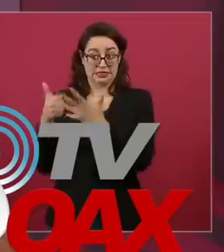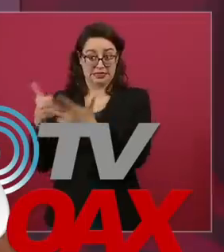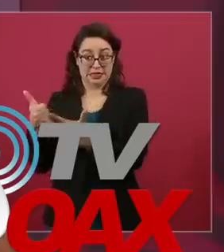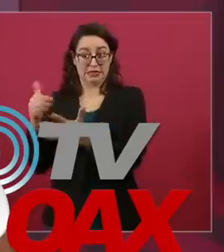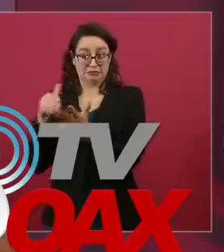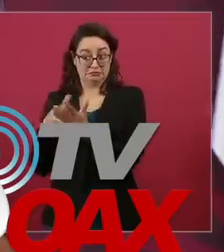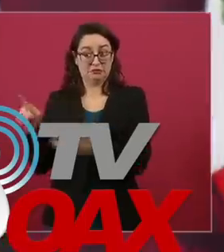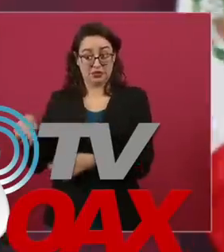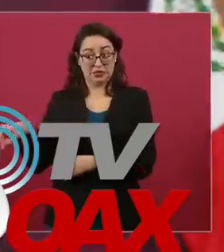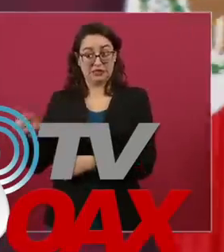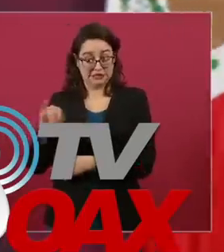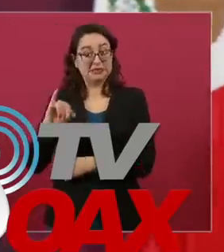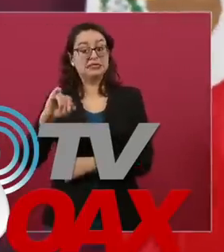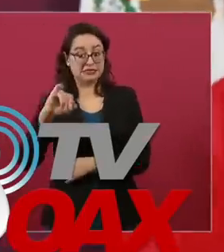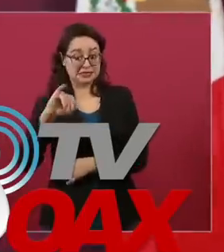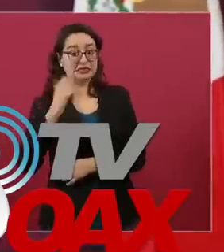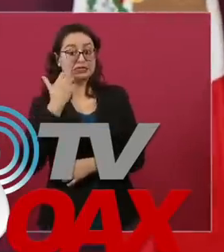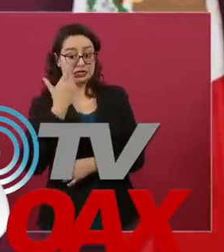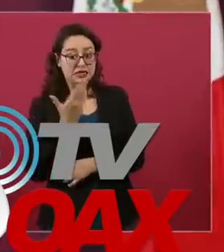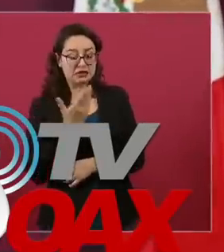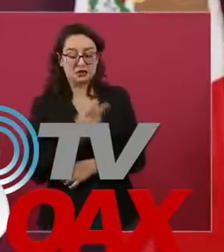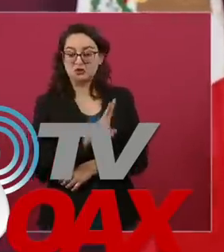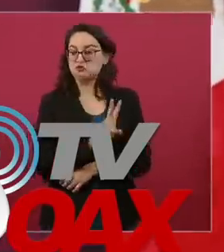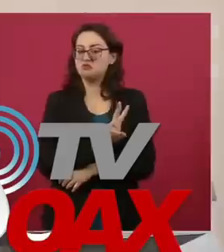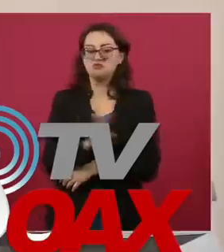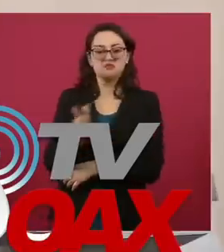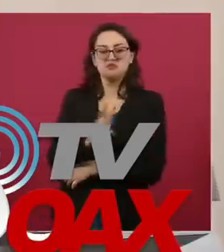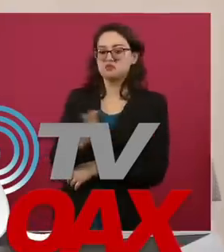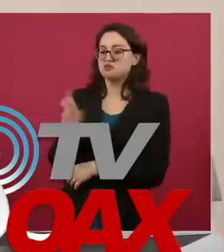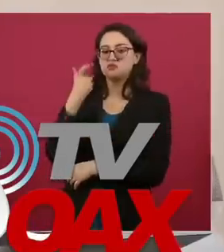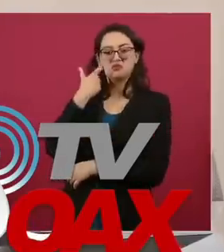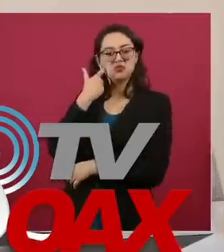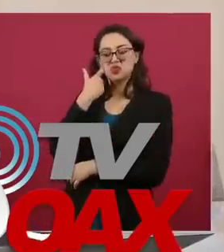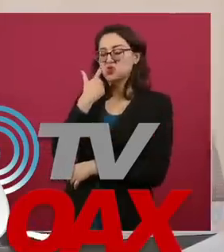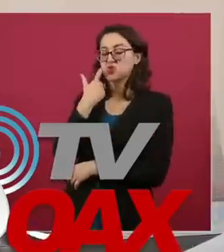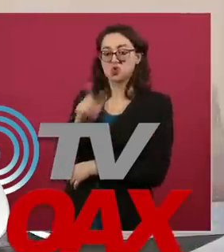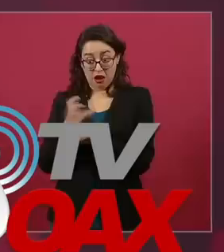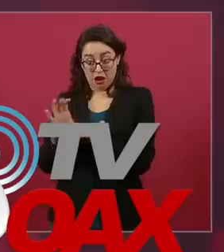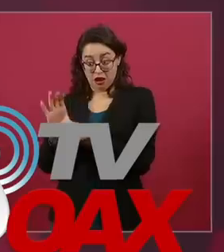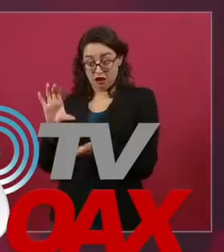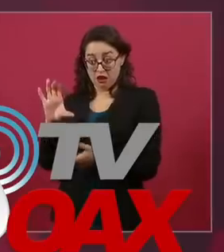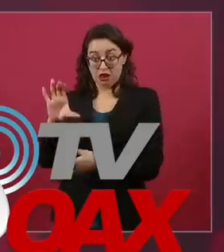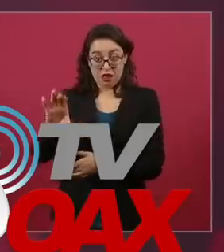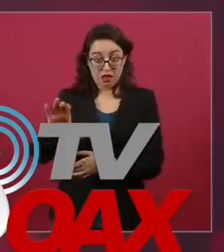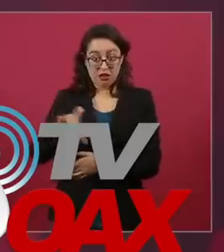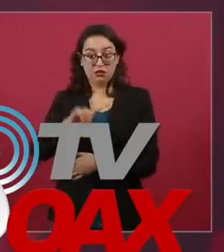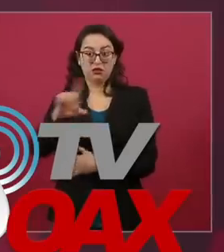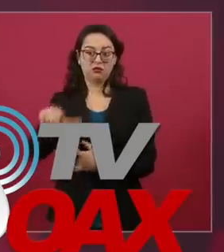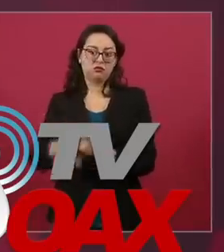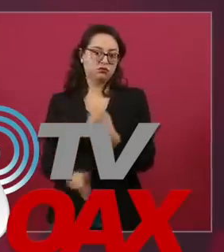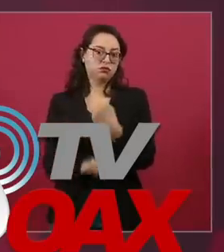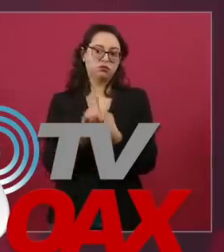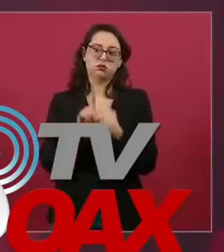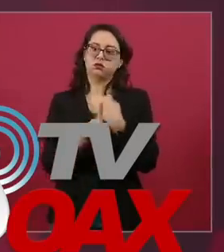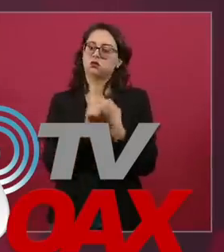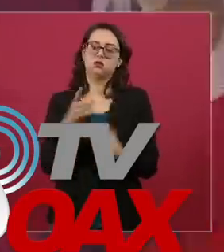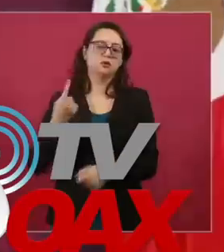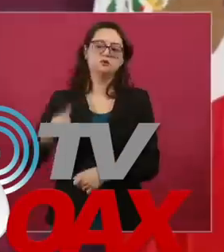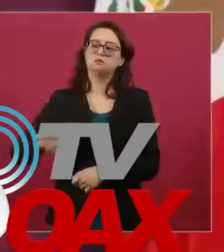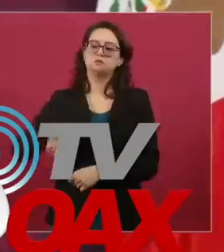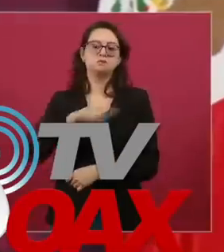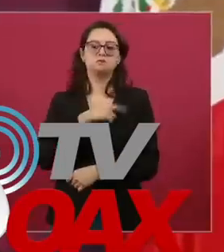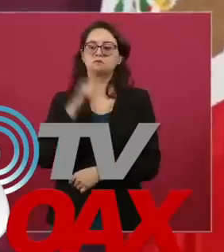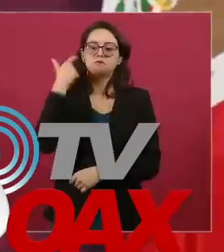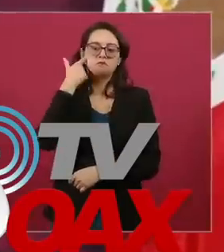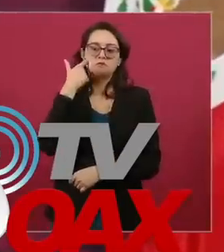Y no queremos adquirir algo, comprar un pleito, pero lamentable.